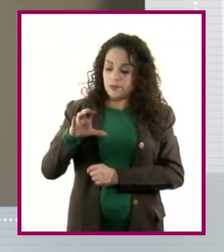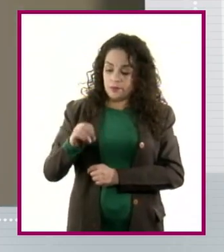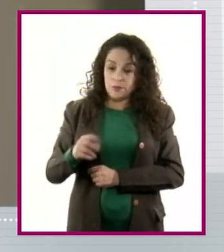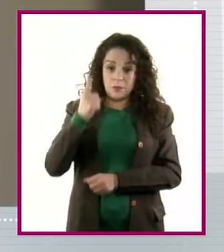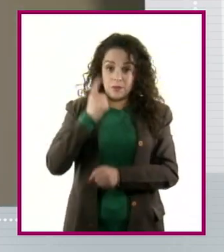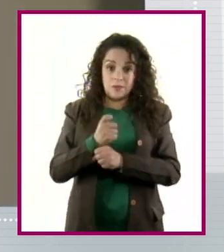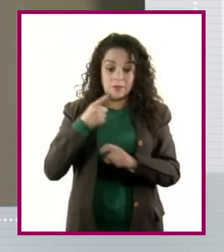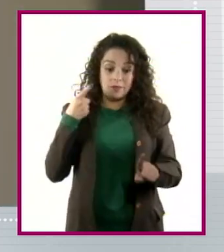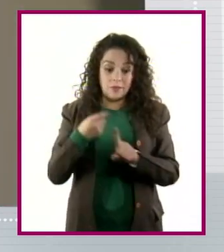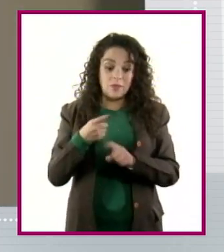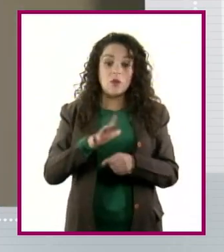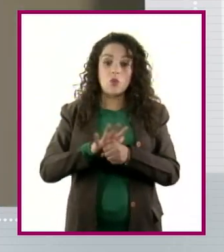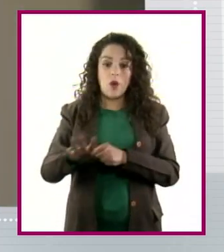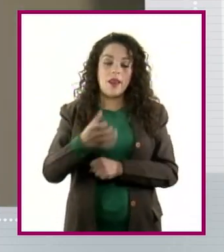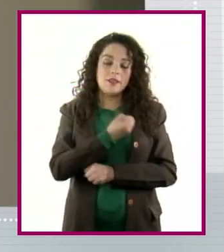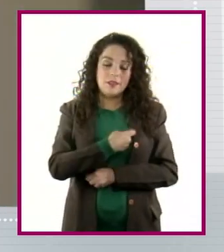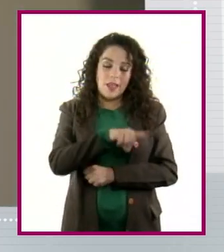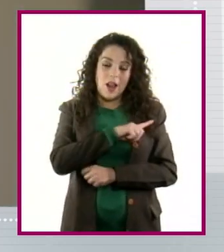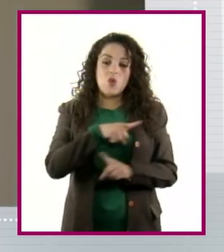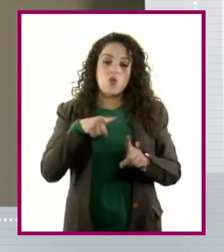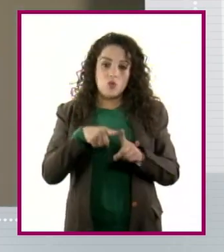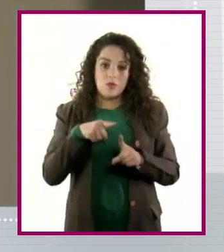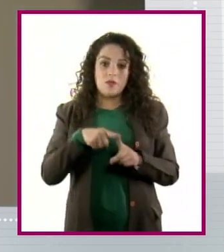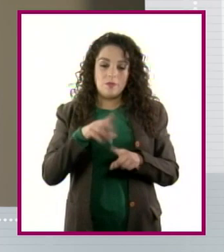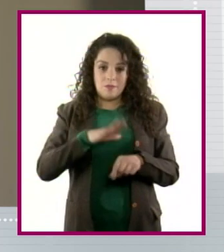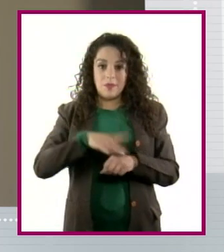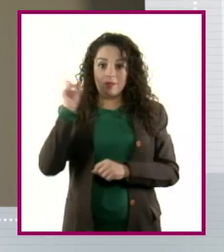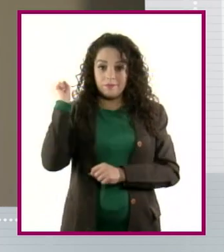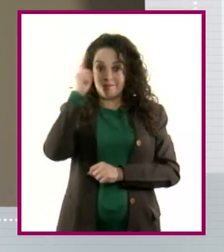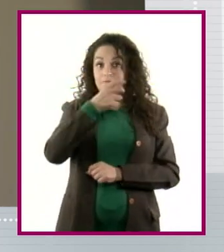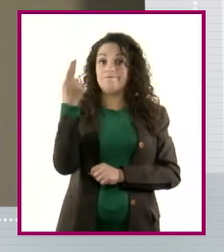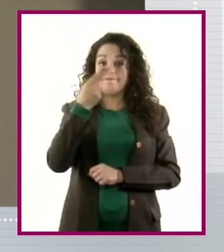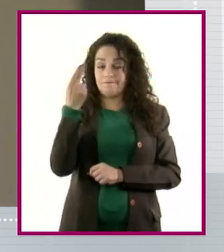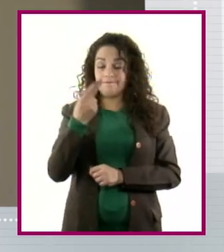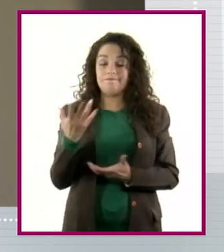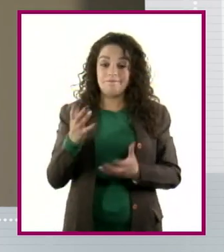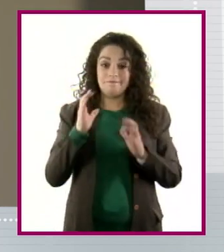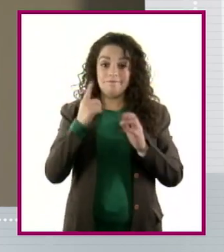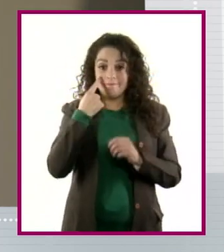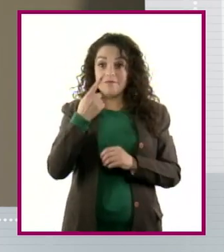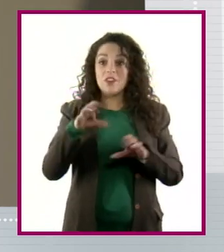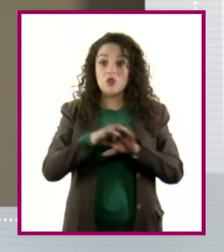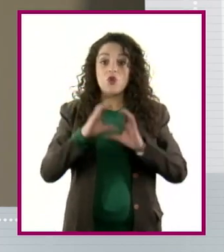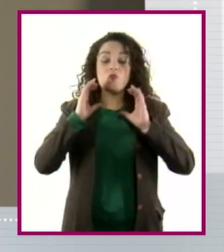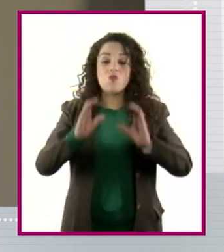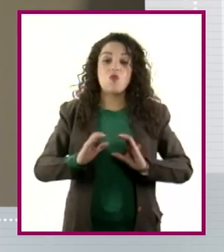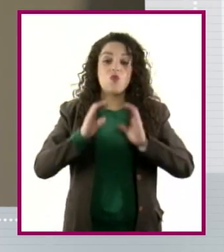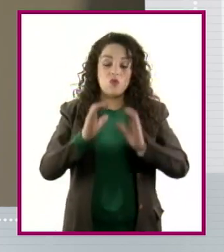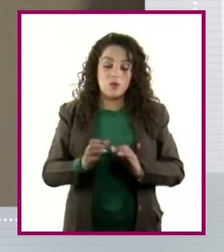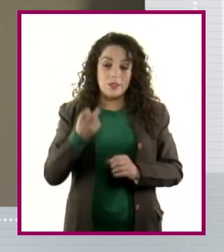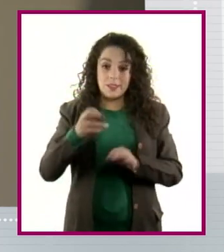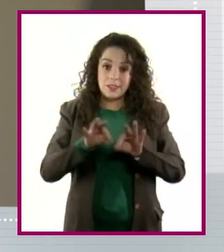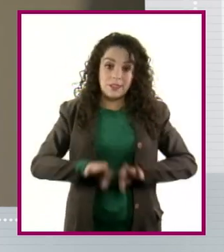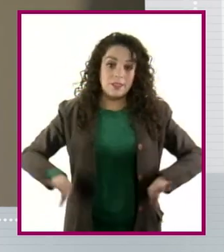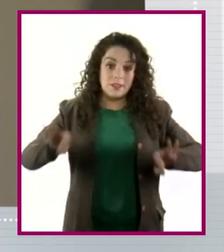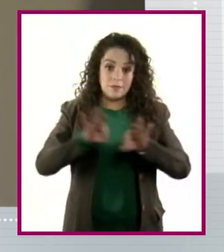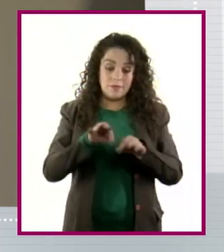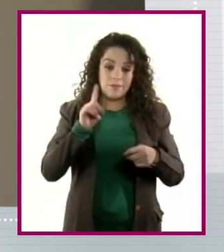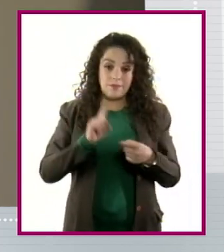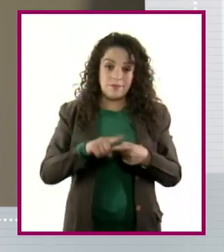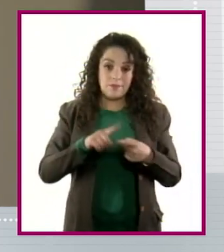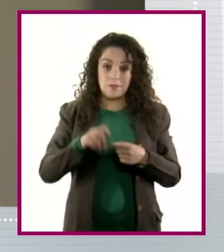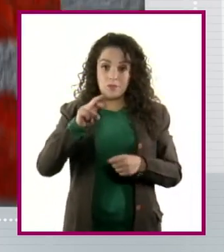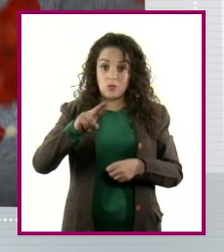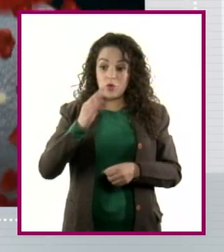salud, ¿no? Uno de los desafíos pues es ese tema de prevención por el tema del COVID-19 que se